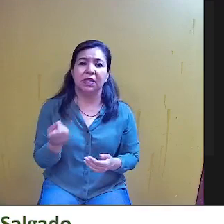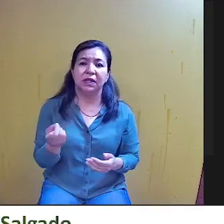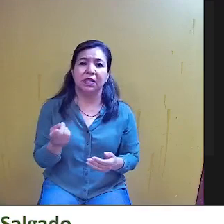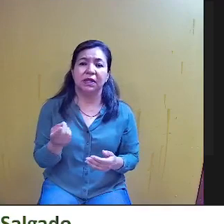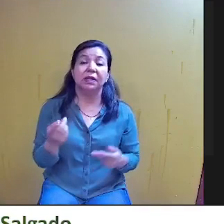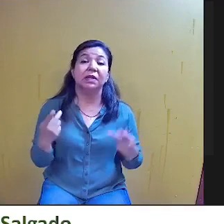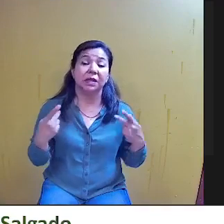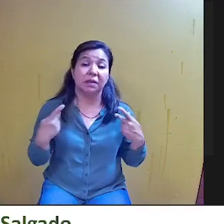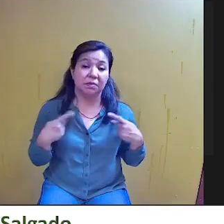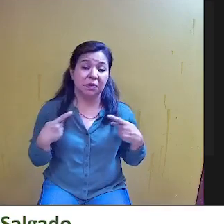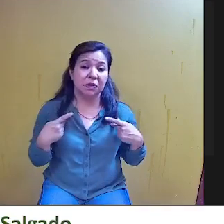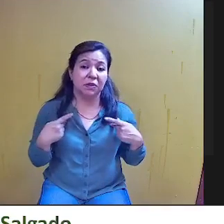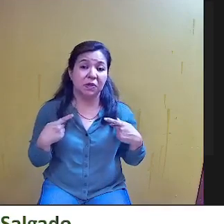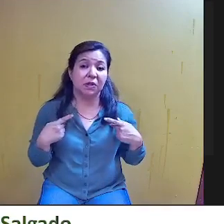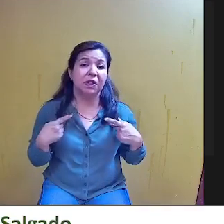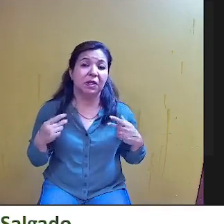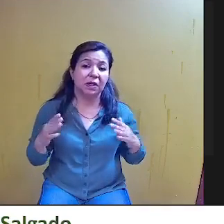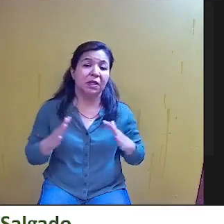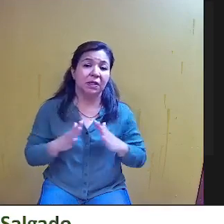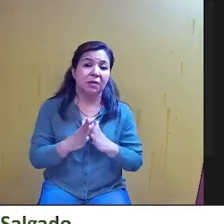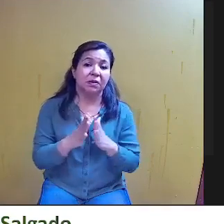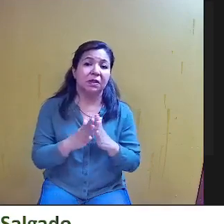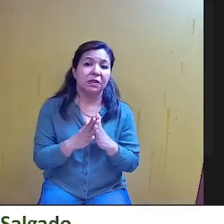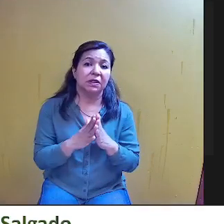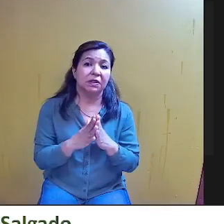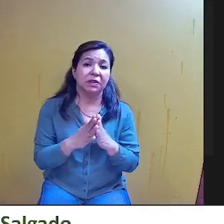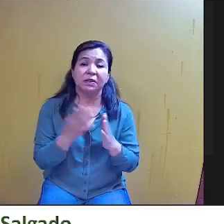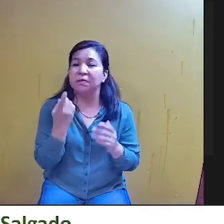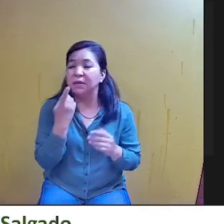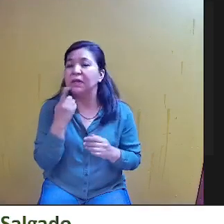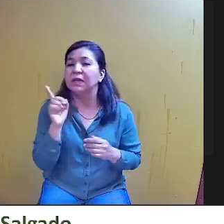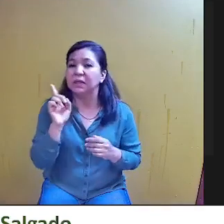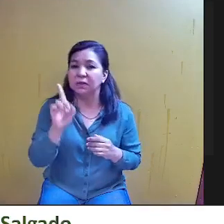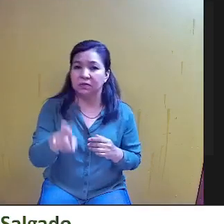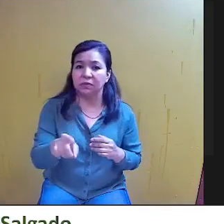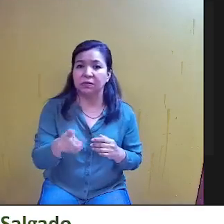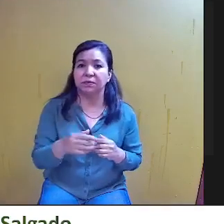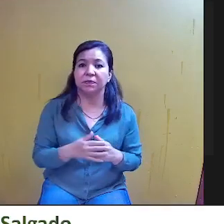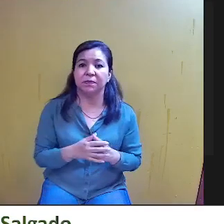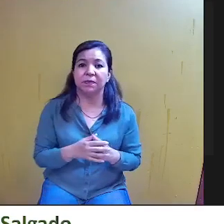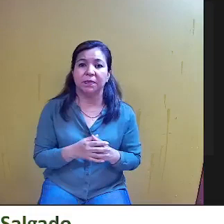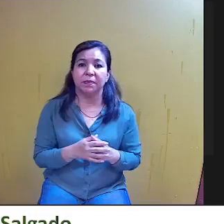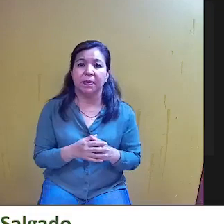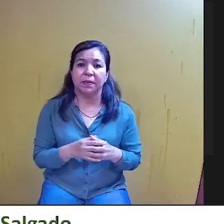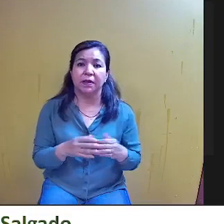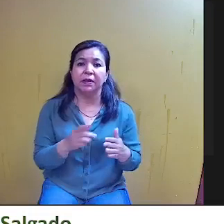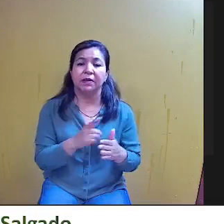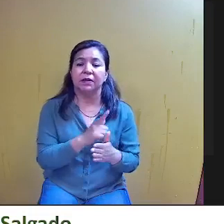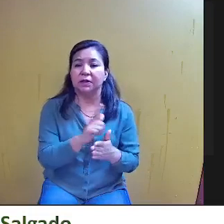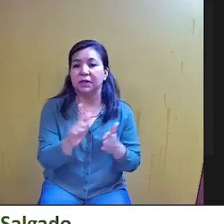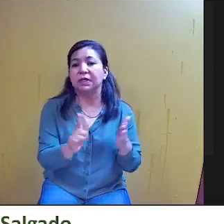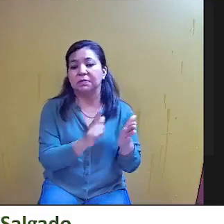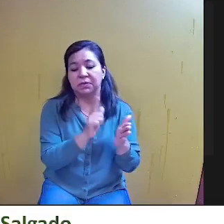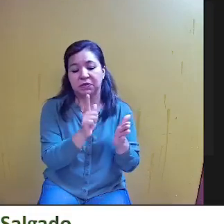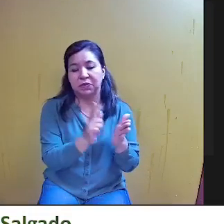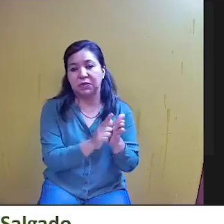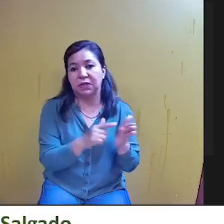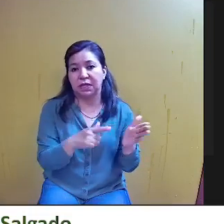conducta denunciada en la vertiente de equivalentes funcionales en términos de las